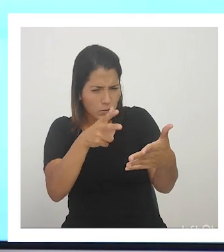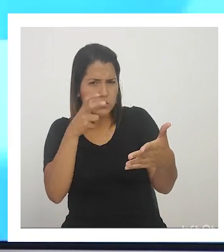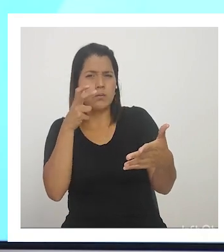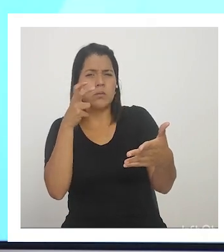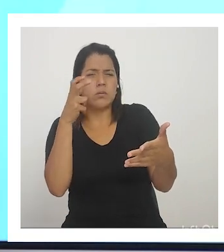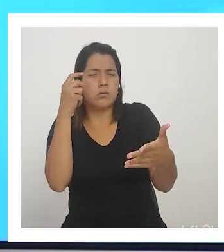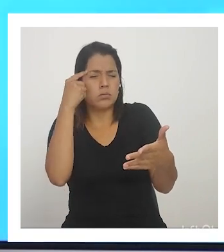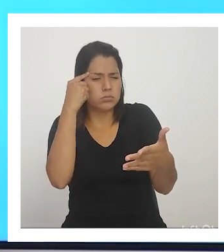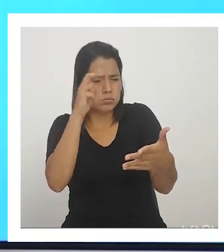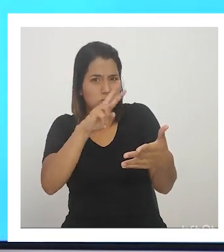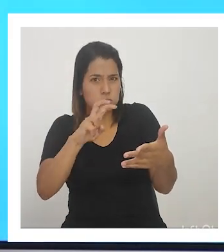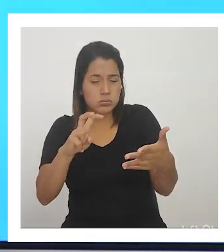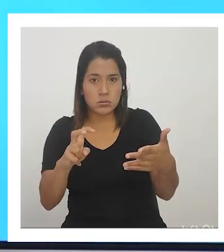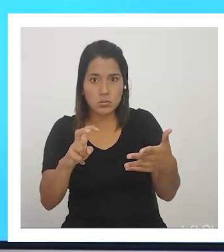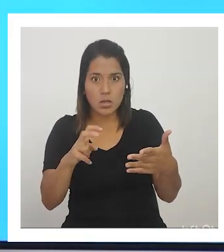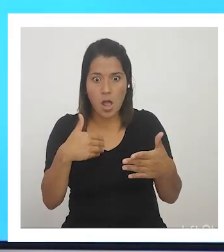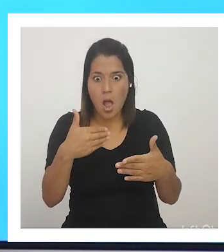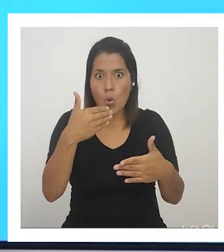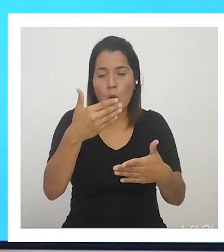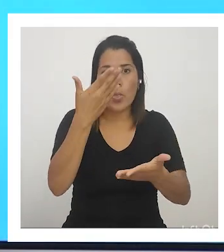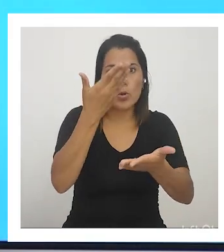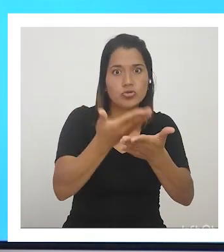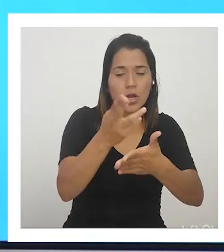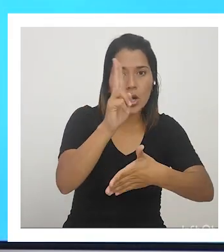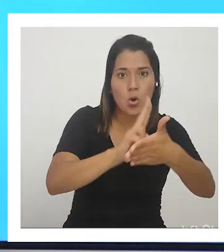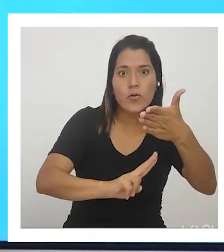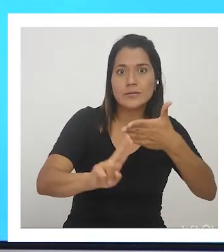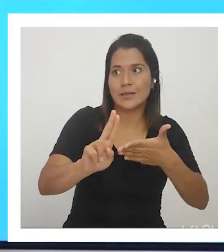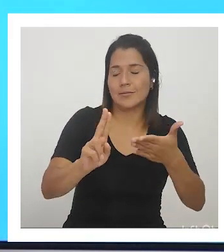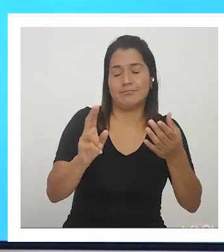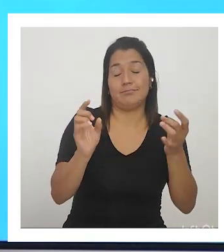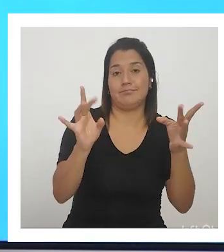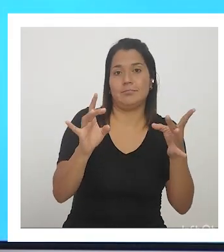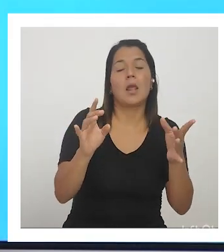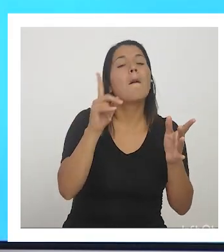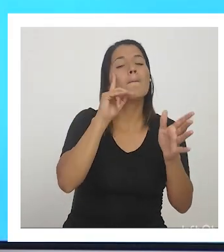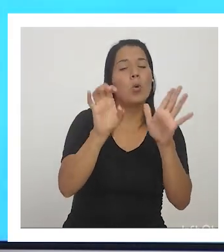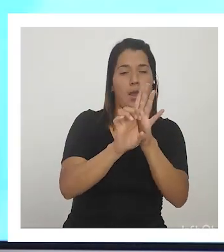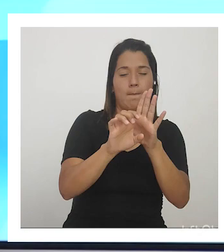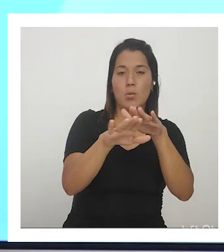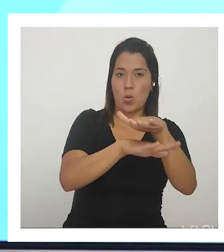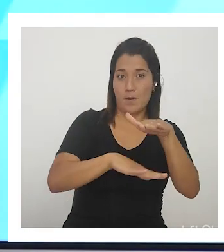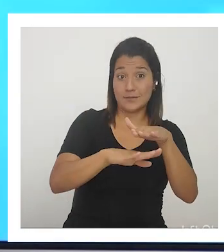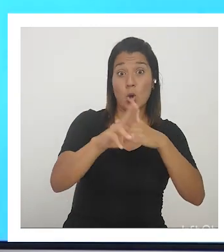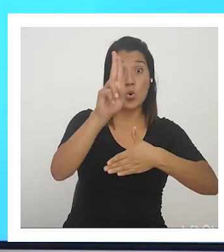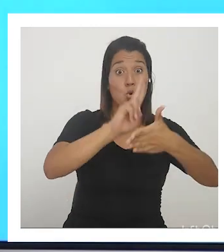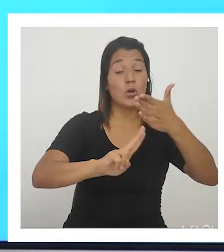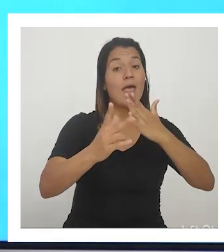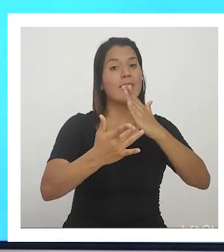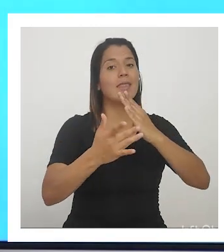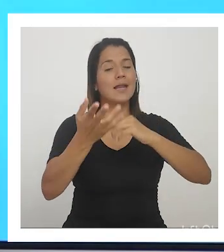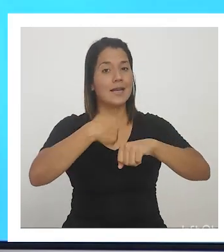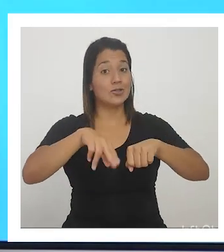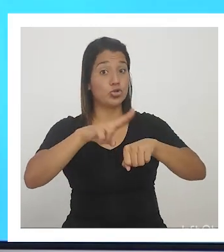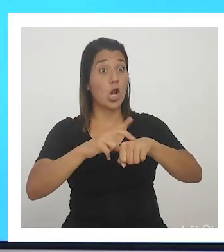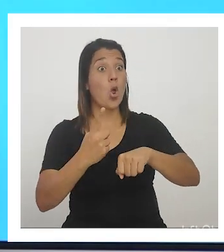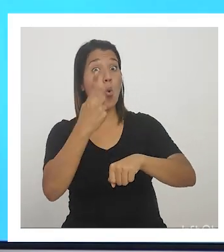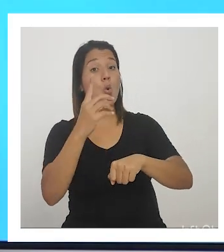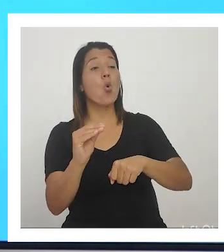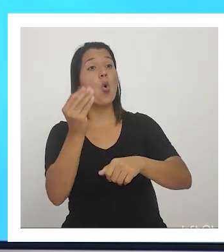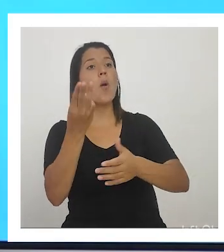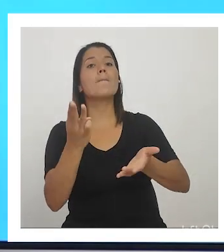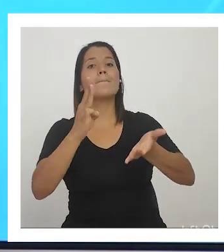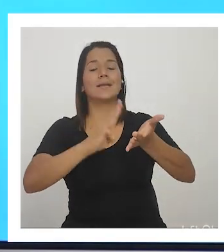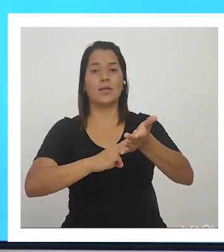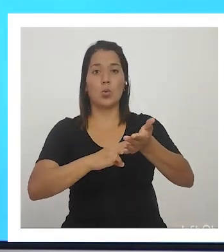cuando a nosotros nos llegan, le voy a poner un ejemplo básico. En la Universidad Técnica Nacional, un joven que va a llevar matemática, de 10